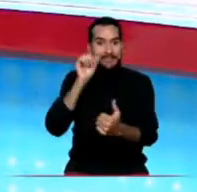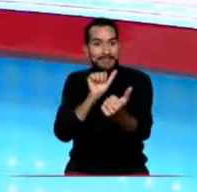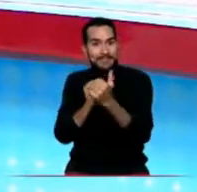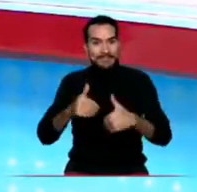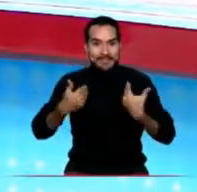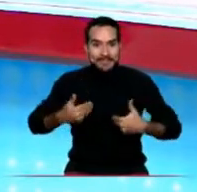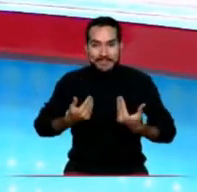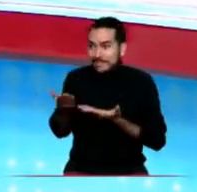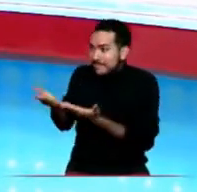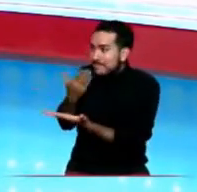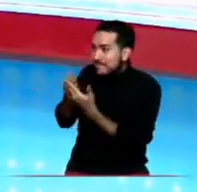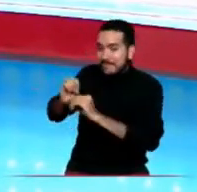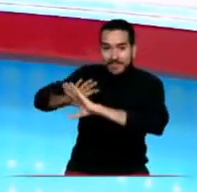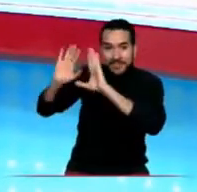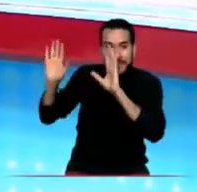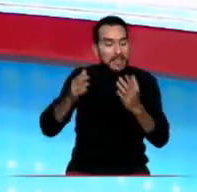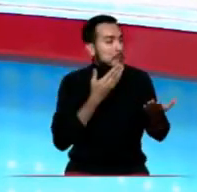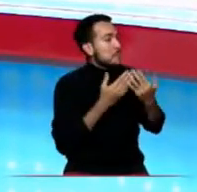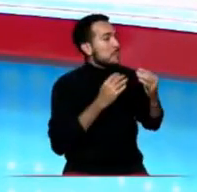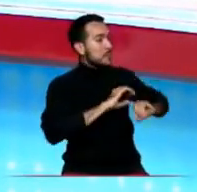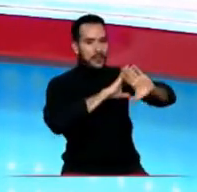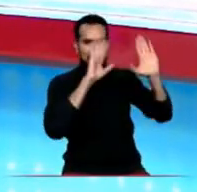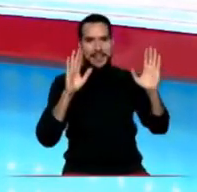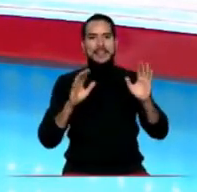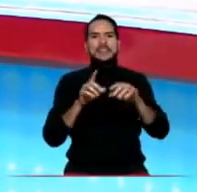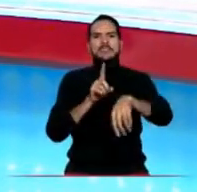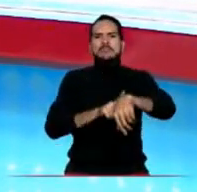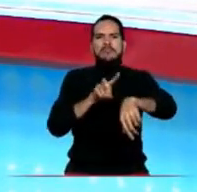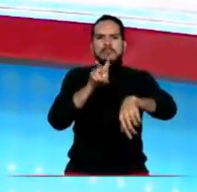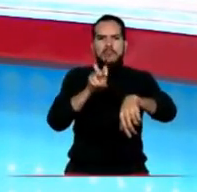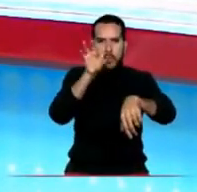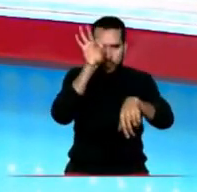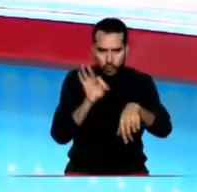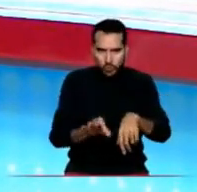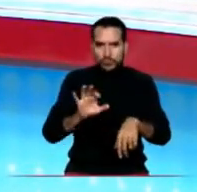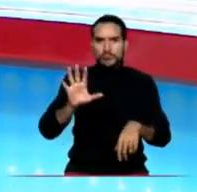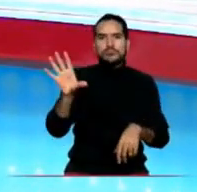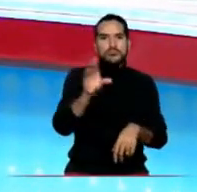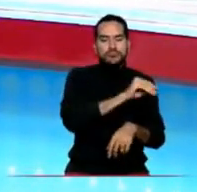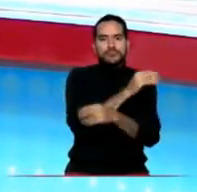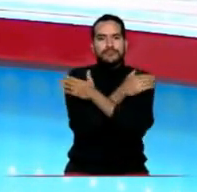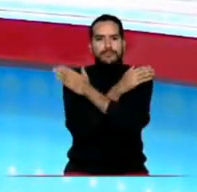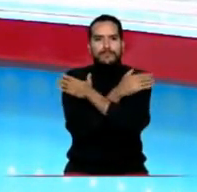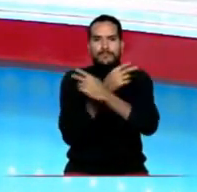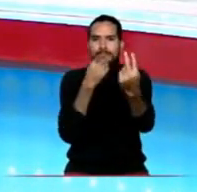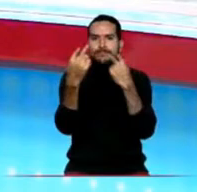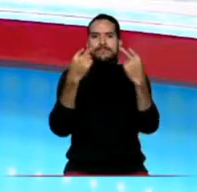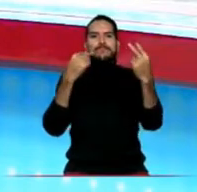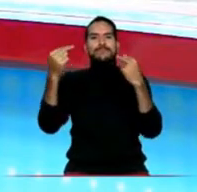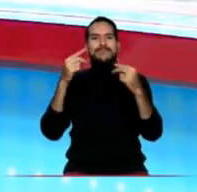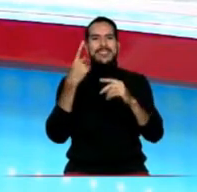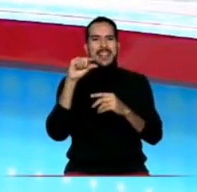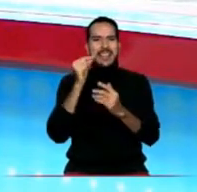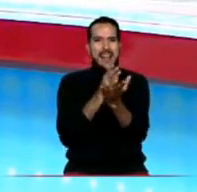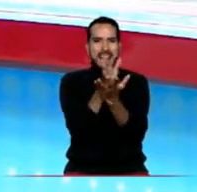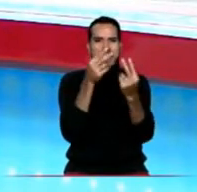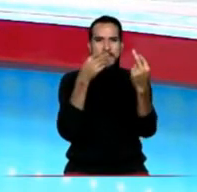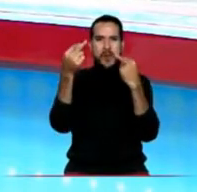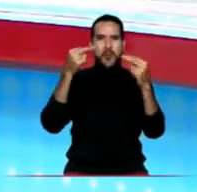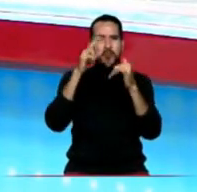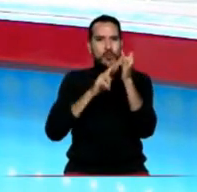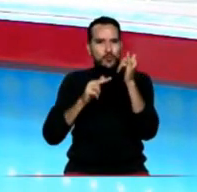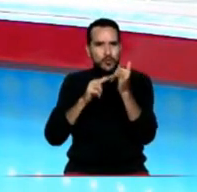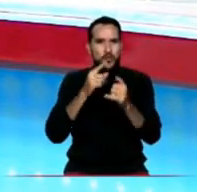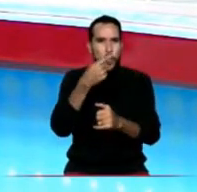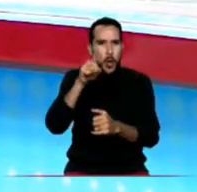Rodríguez, buenos días. Gigi, muy buenos días. Es 7 de la mañana en punto. Un abrazo grande para todos los que se conectan a esta hora con nosotros a través de YouTube